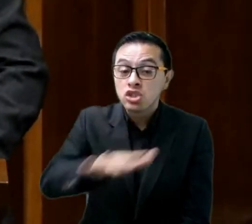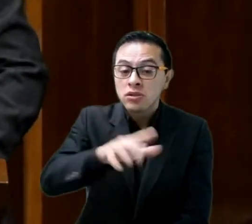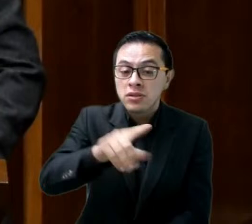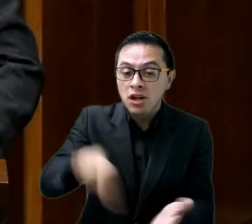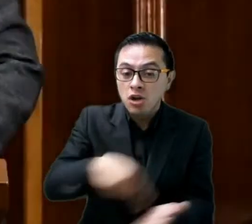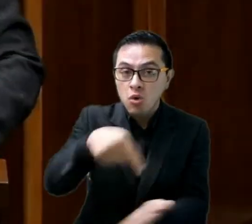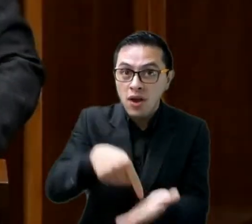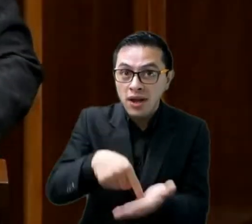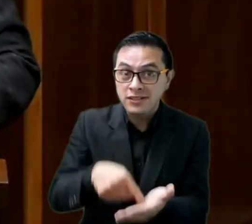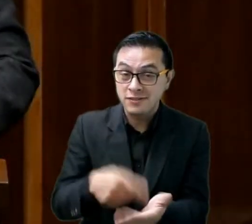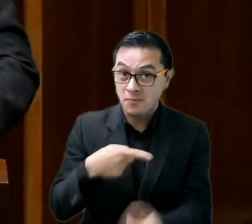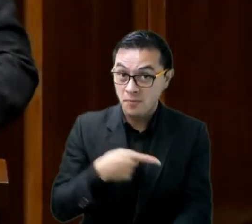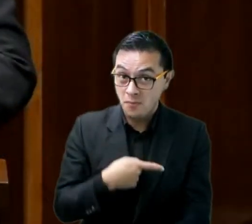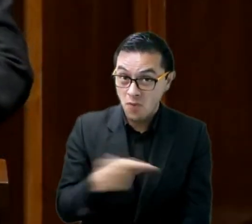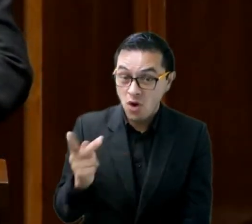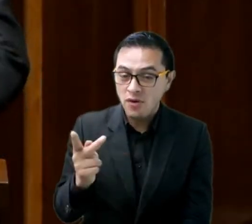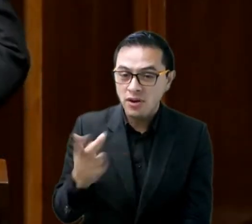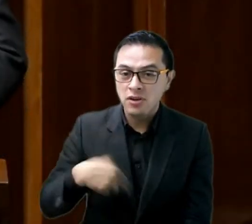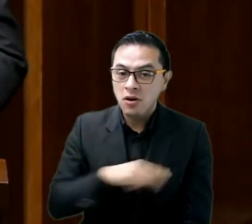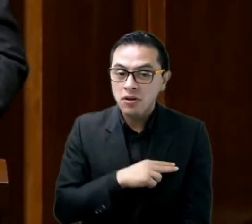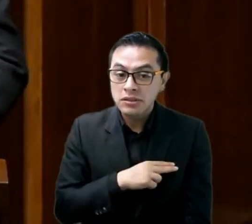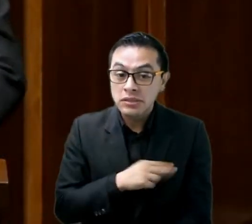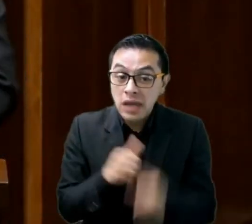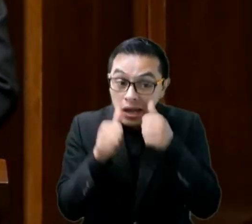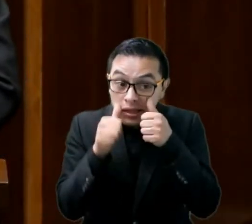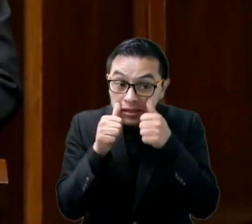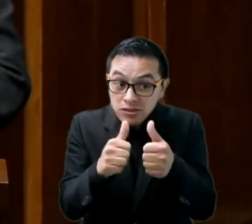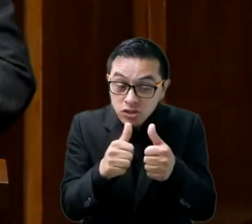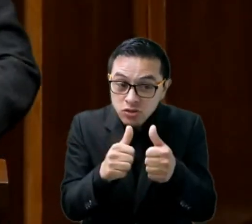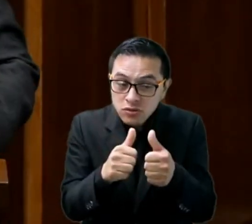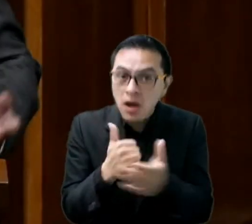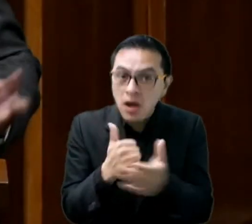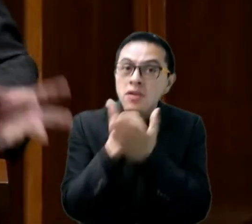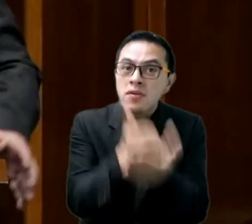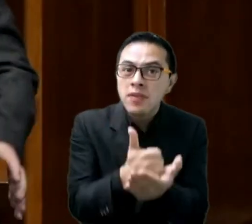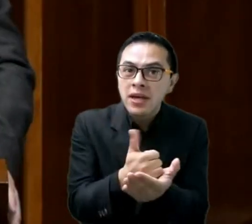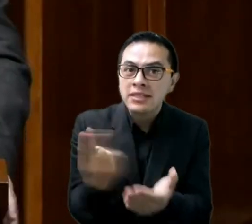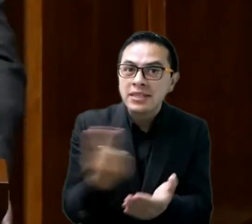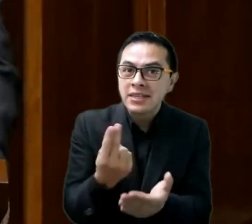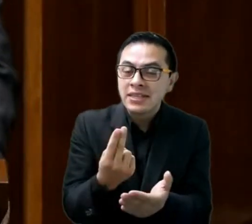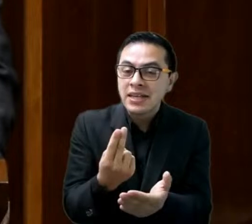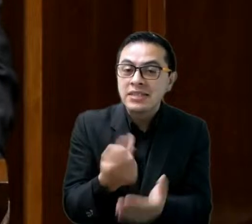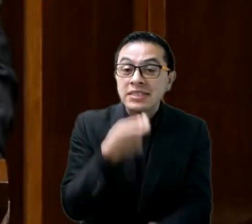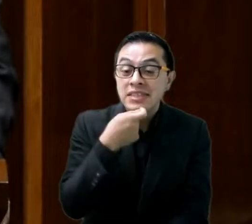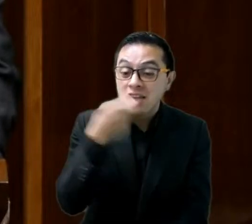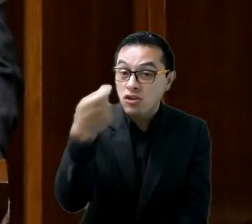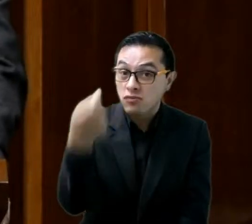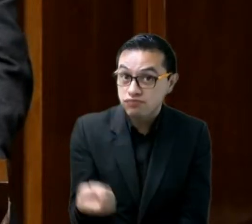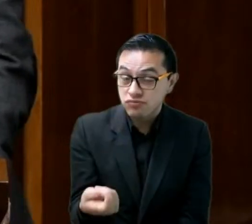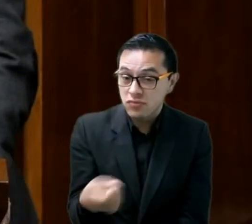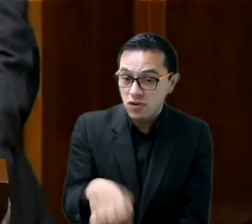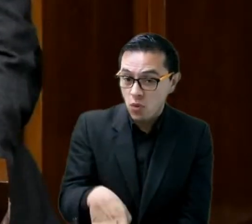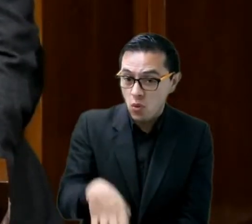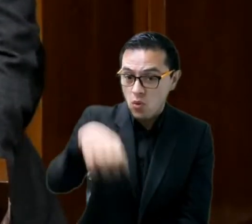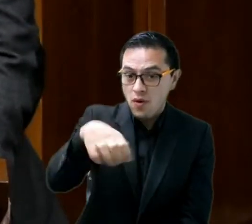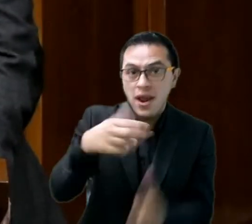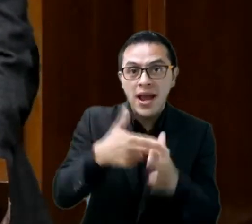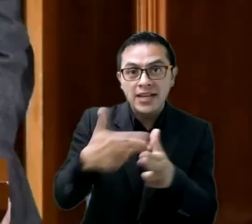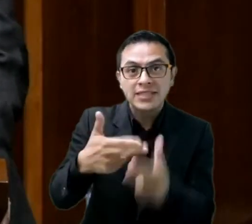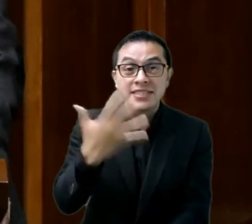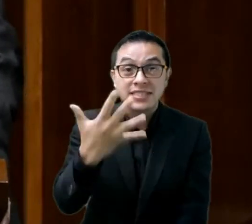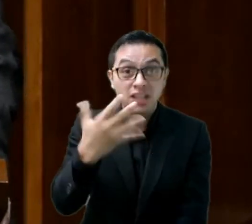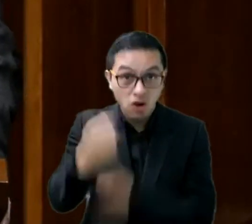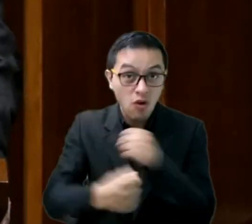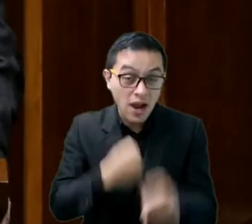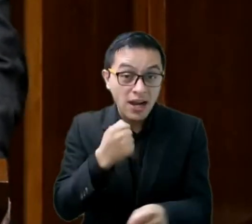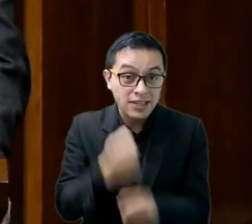más inteligente, te hace que tengas una masa, un músculo, masa encefálica que te permita adquirir conocimiento y generarlo, que